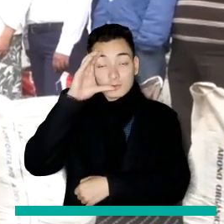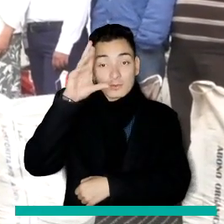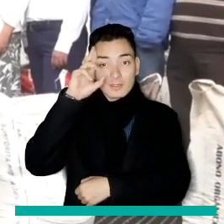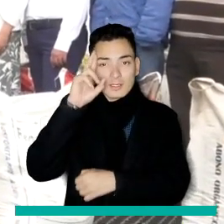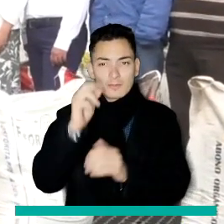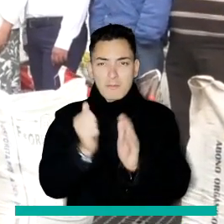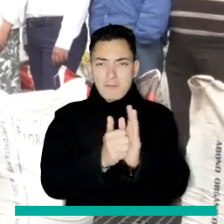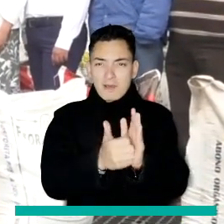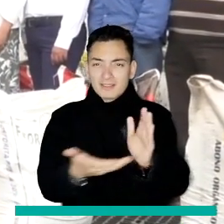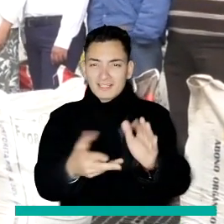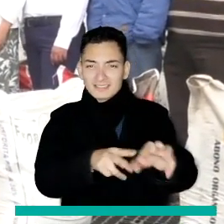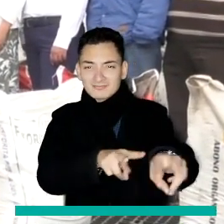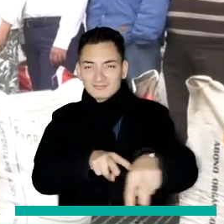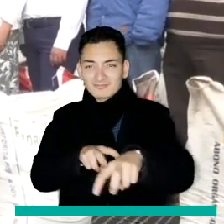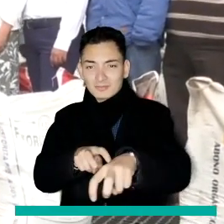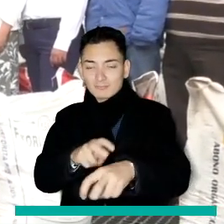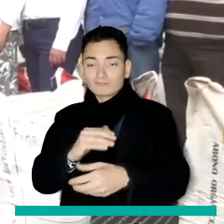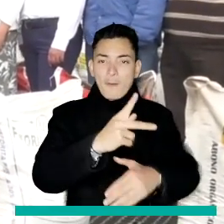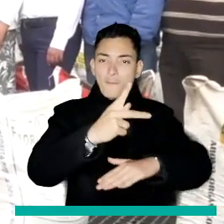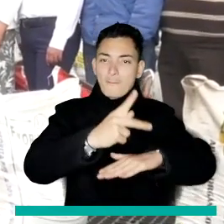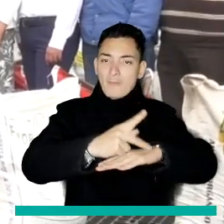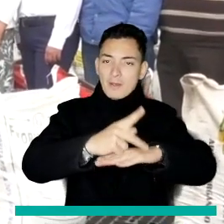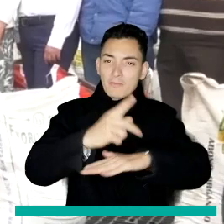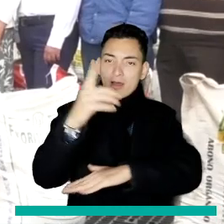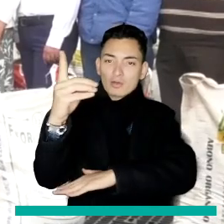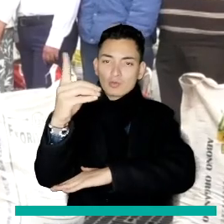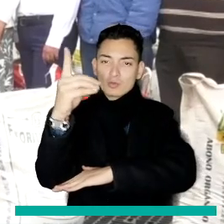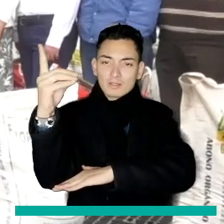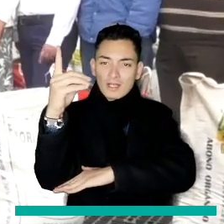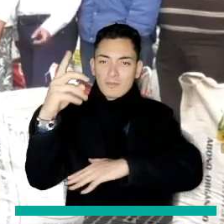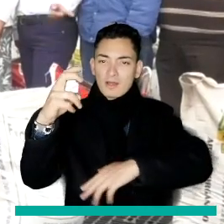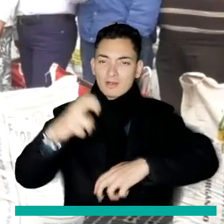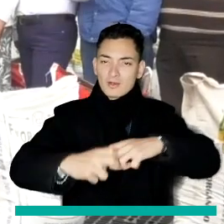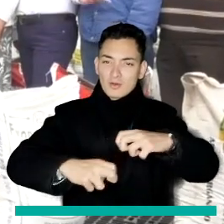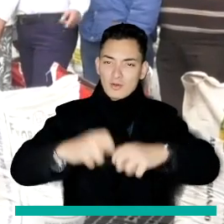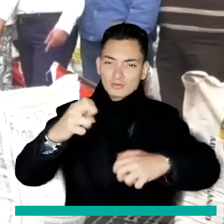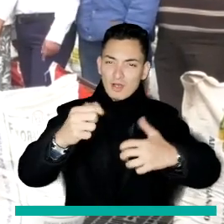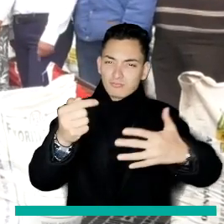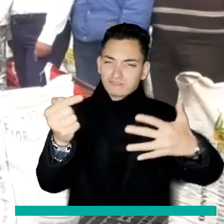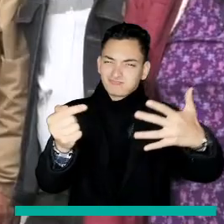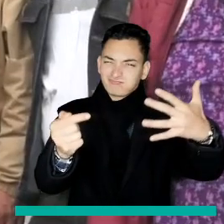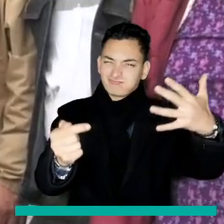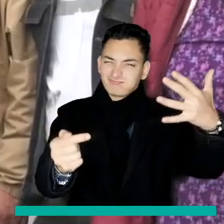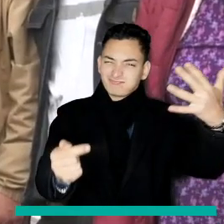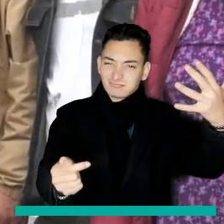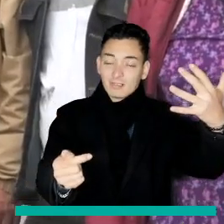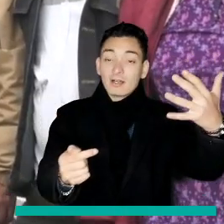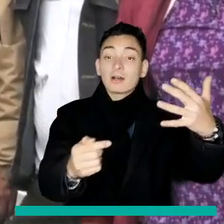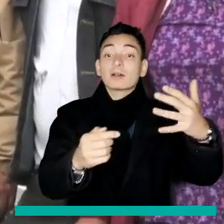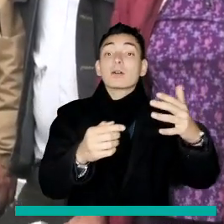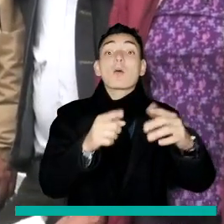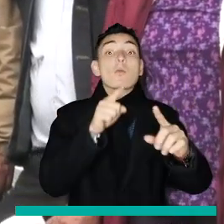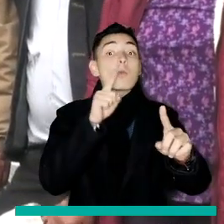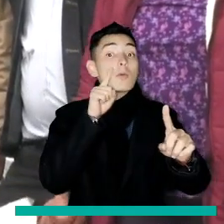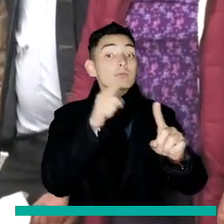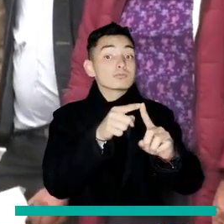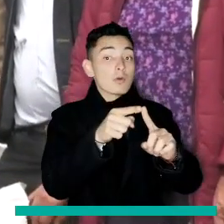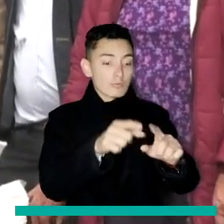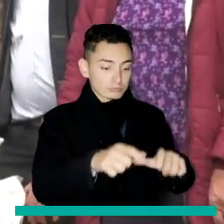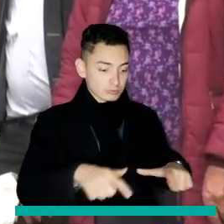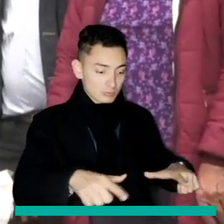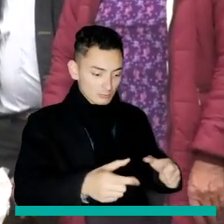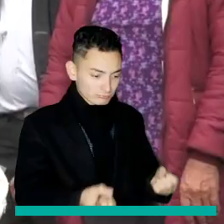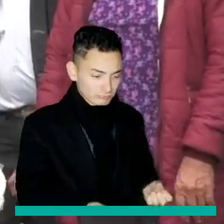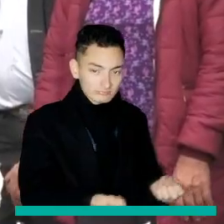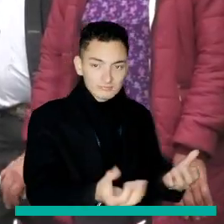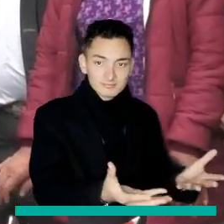entregó insumos agropecuarios a los productores de Paipa, Duitama, Tibasosa, Nopsa, Santa Rosa y Puerto Boyacá en el